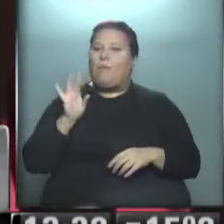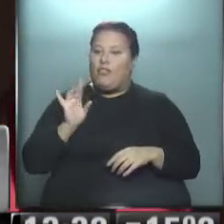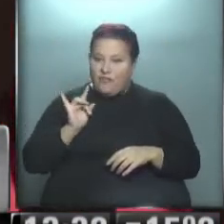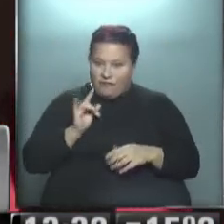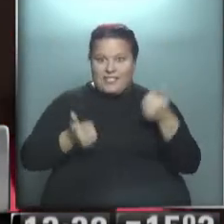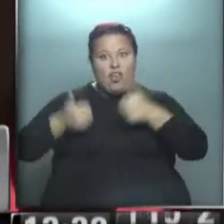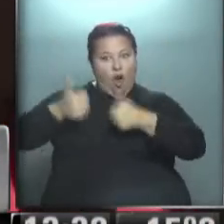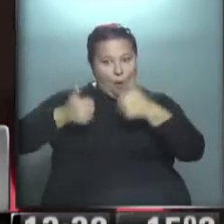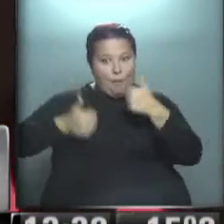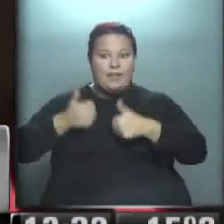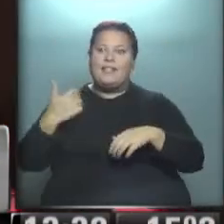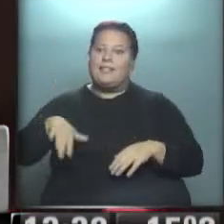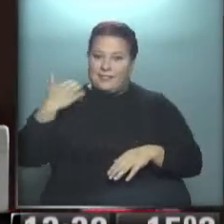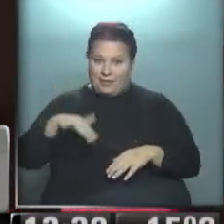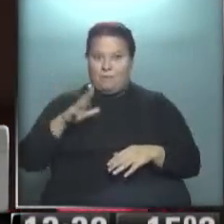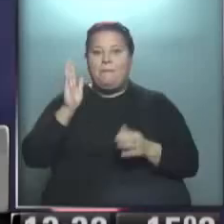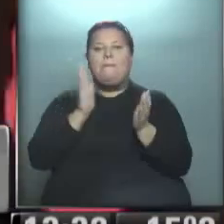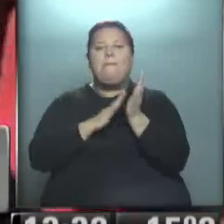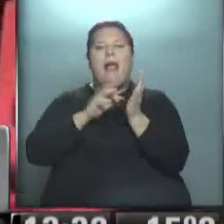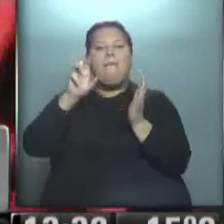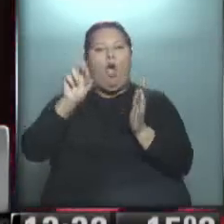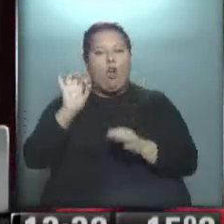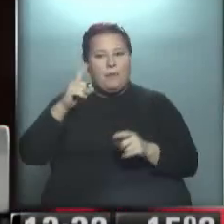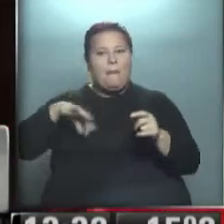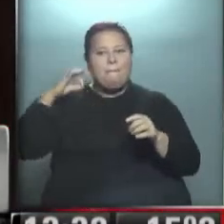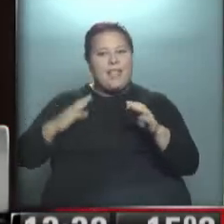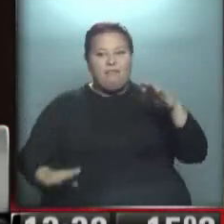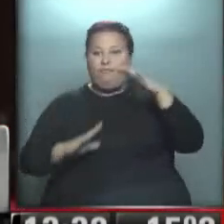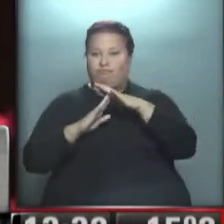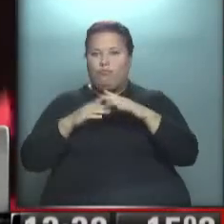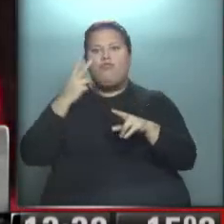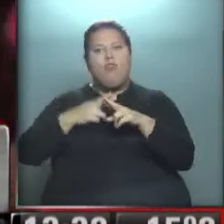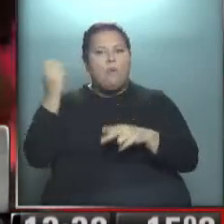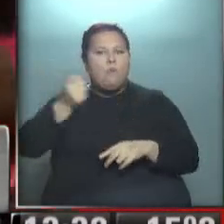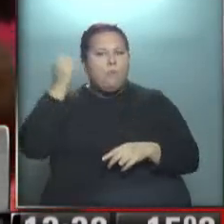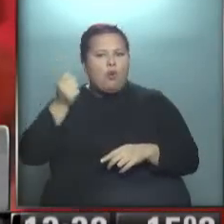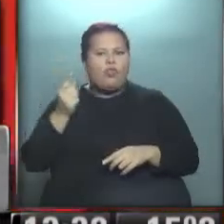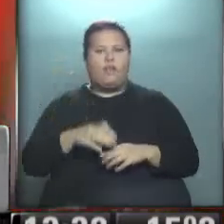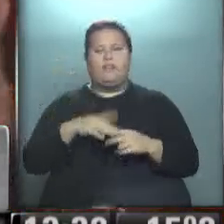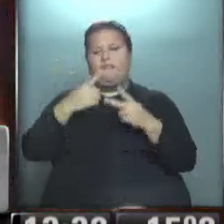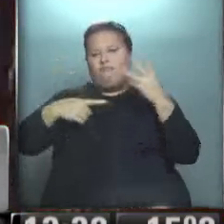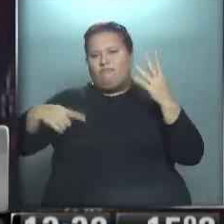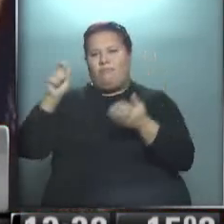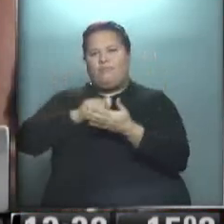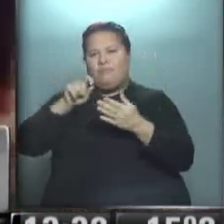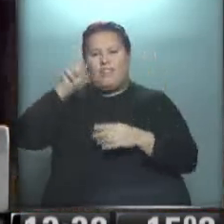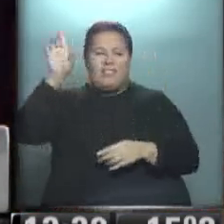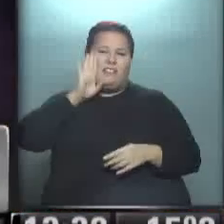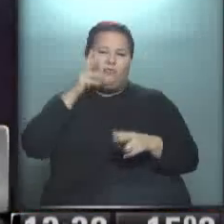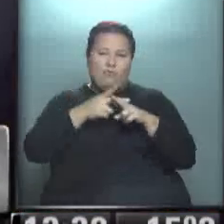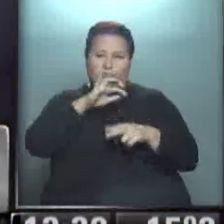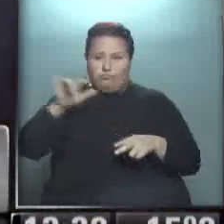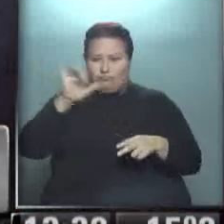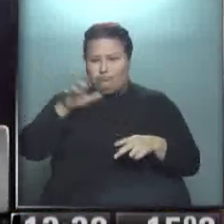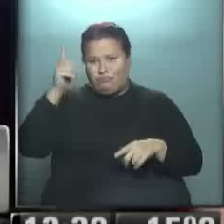la competencia está por la palma de oro, el premio mayor en Cannes, con nombres importantísimos como Cronenberg o Mike Leigh o